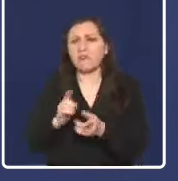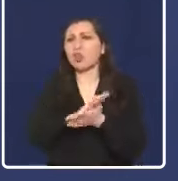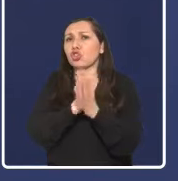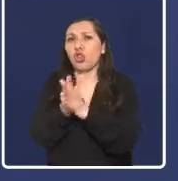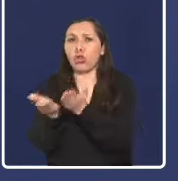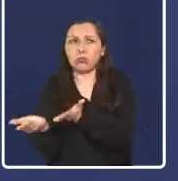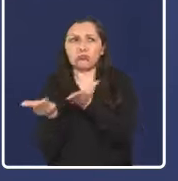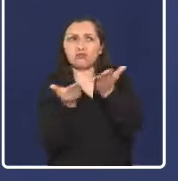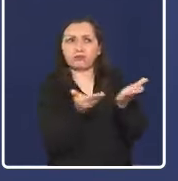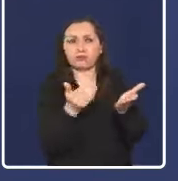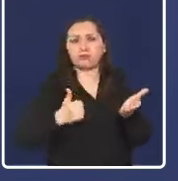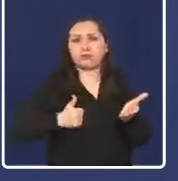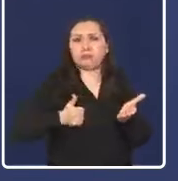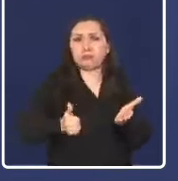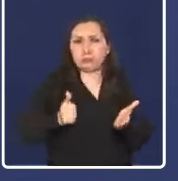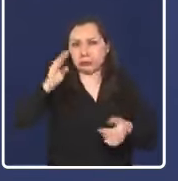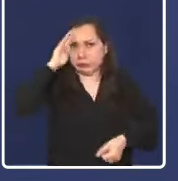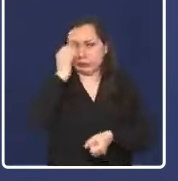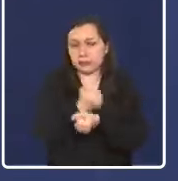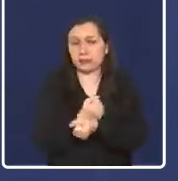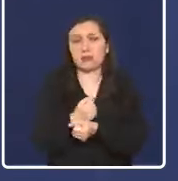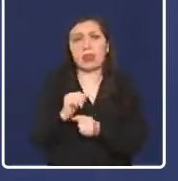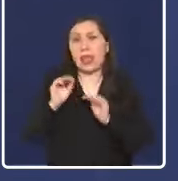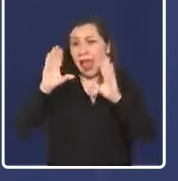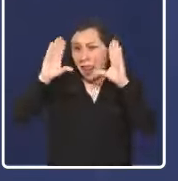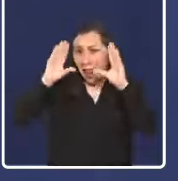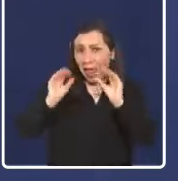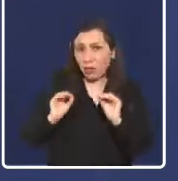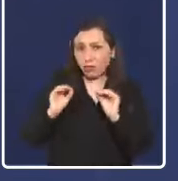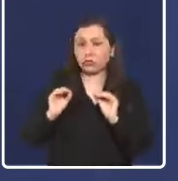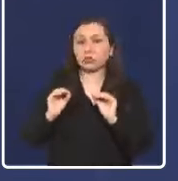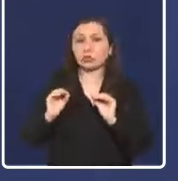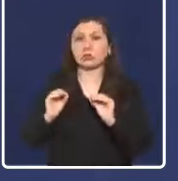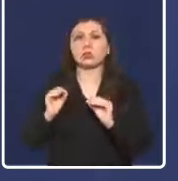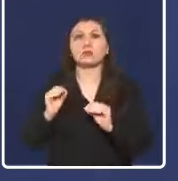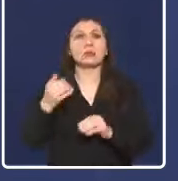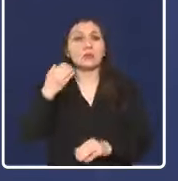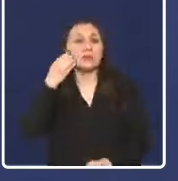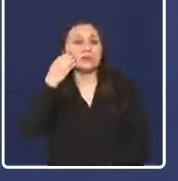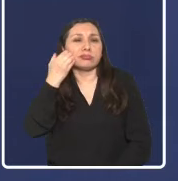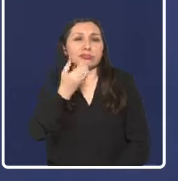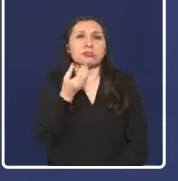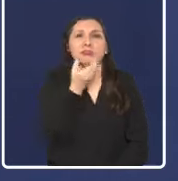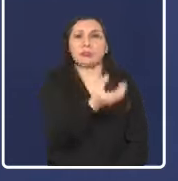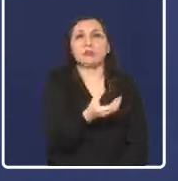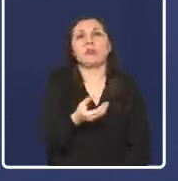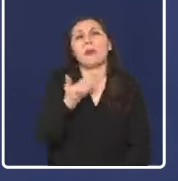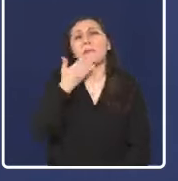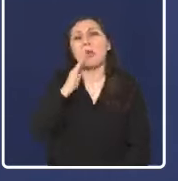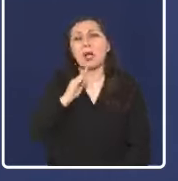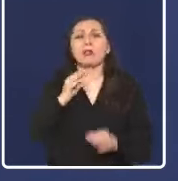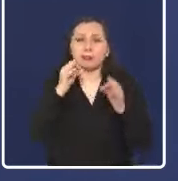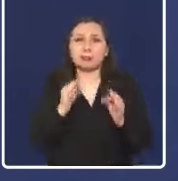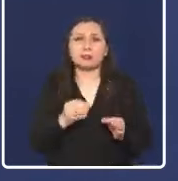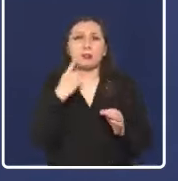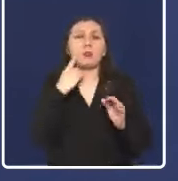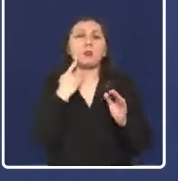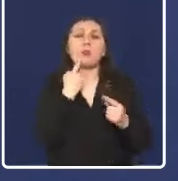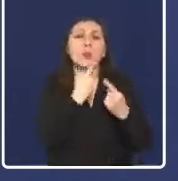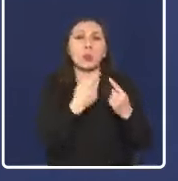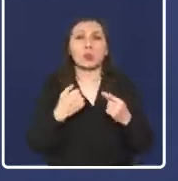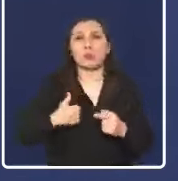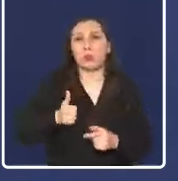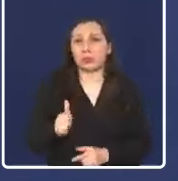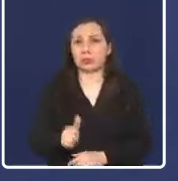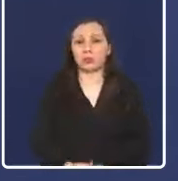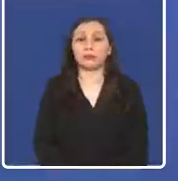todo a disposición de las policías y que él esa misma noche entrega el teléfono, pero eso es bueno que lo certifiquen con las policías.